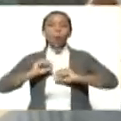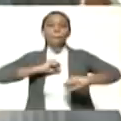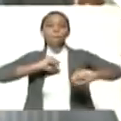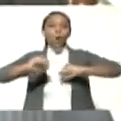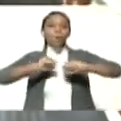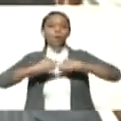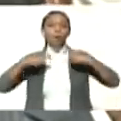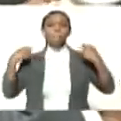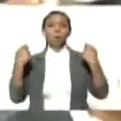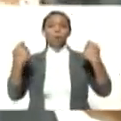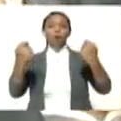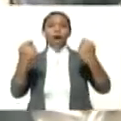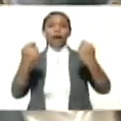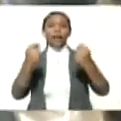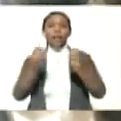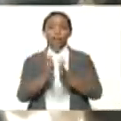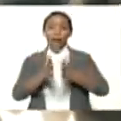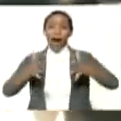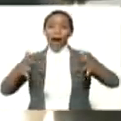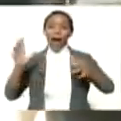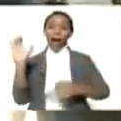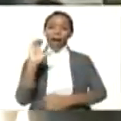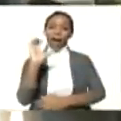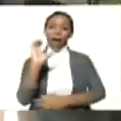movimiento popular de la Gran Caracas.